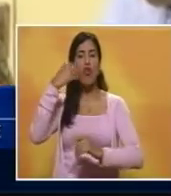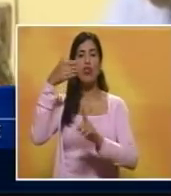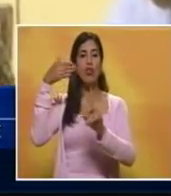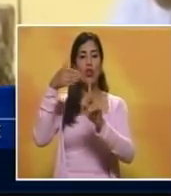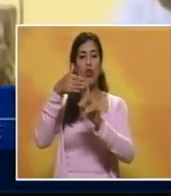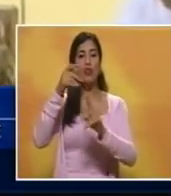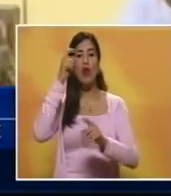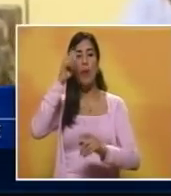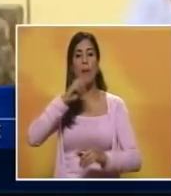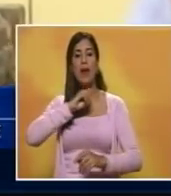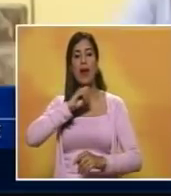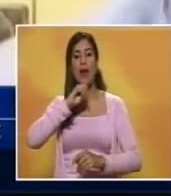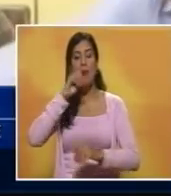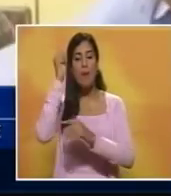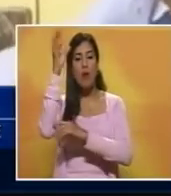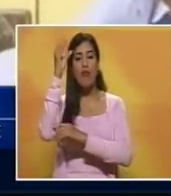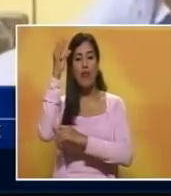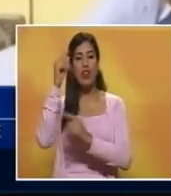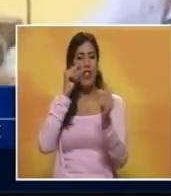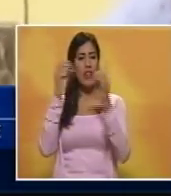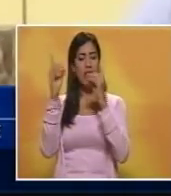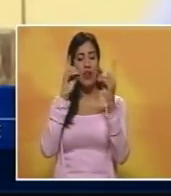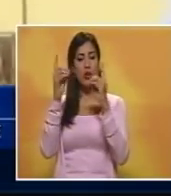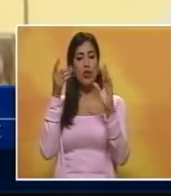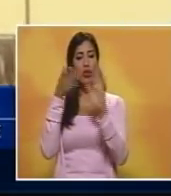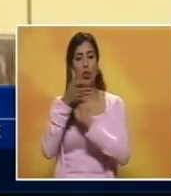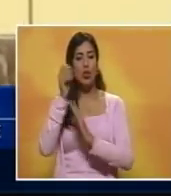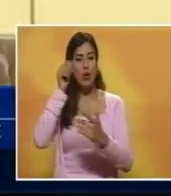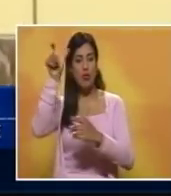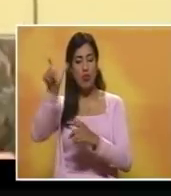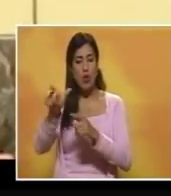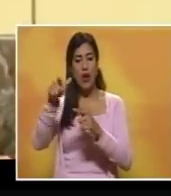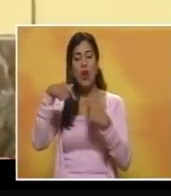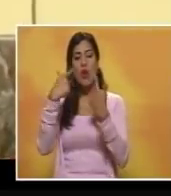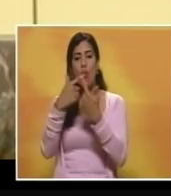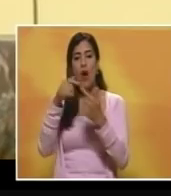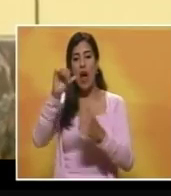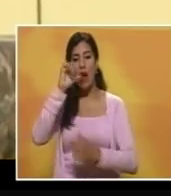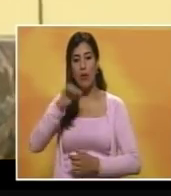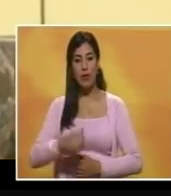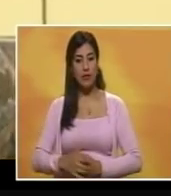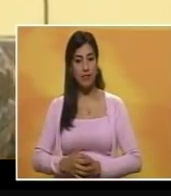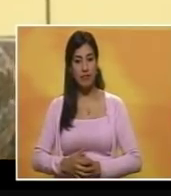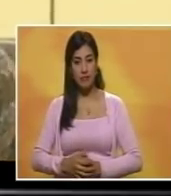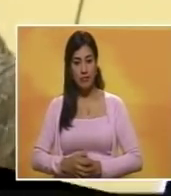insultado al profeta Mahoma durante una discusión con una musulmana en un pozo de agua.